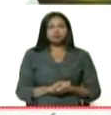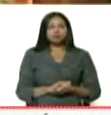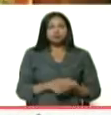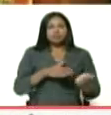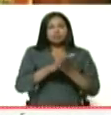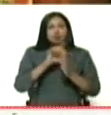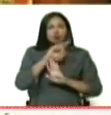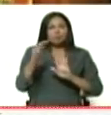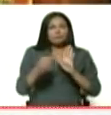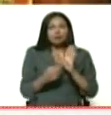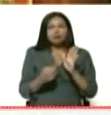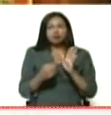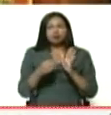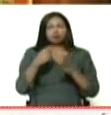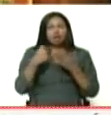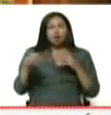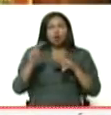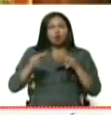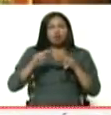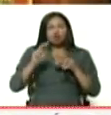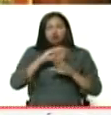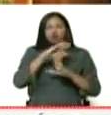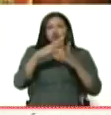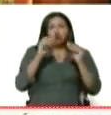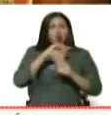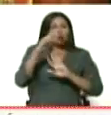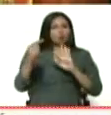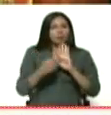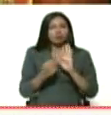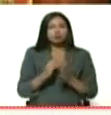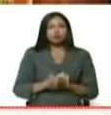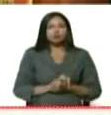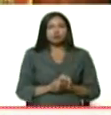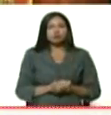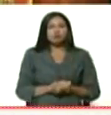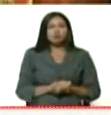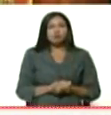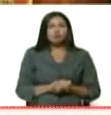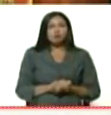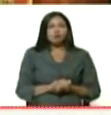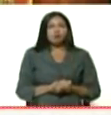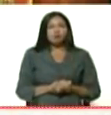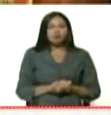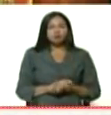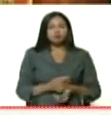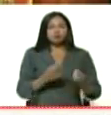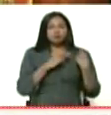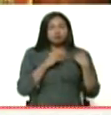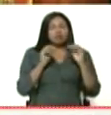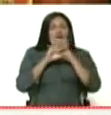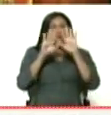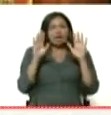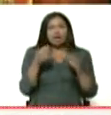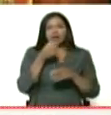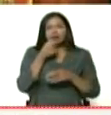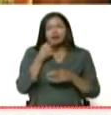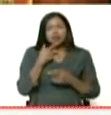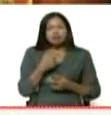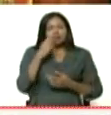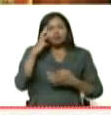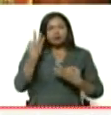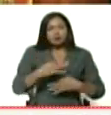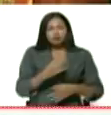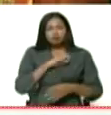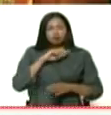garantizarle los libros, todo, todo. Es una tarea clave, hermosa. Tenemos